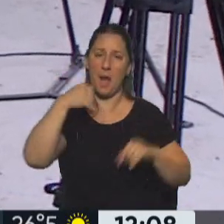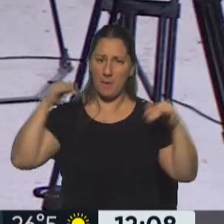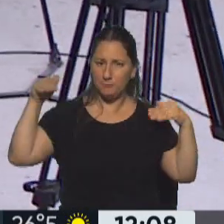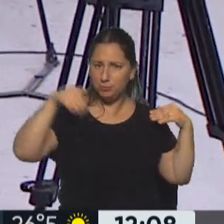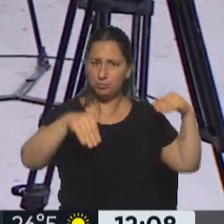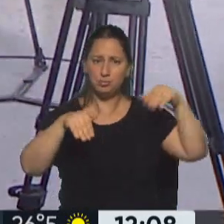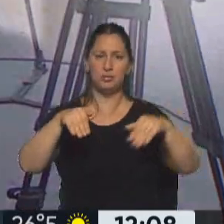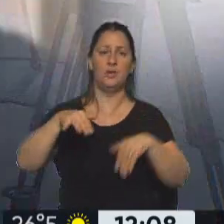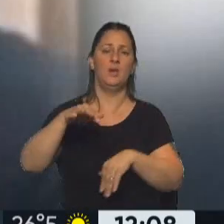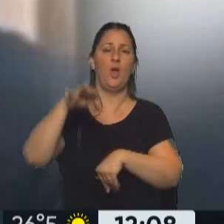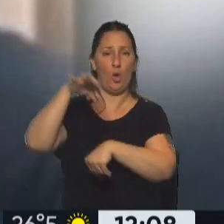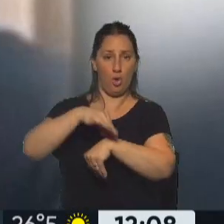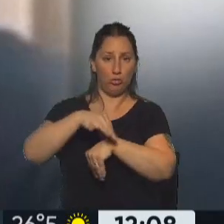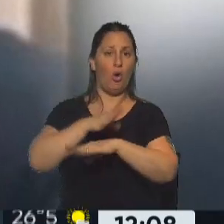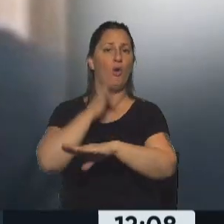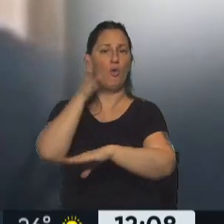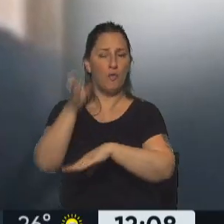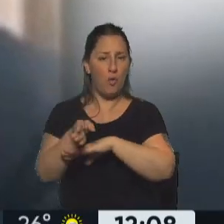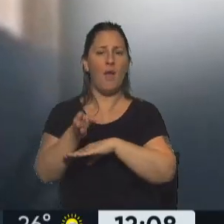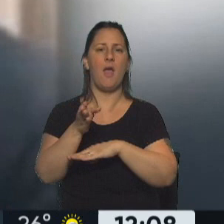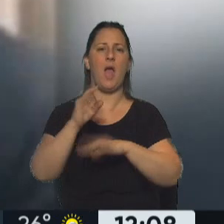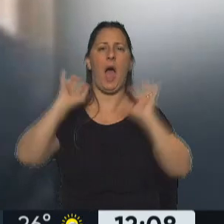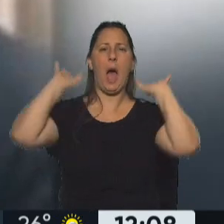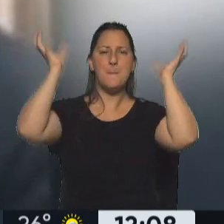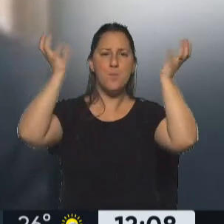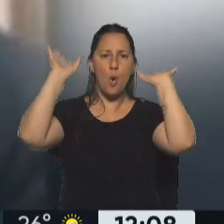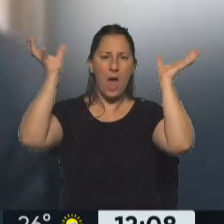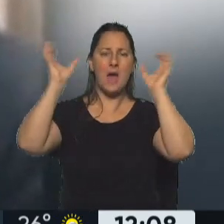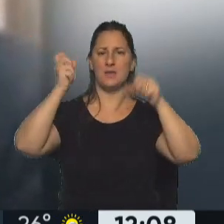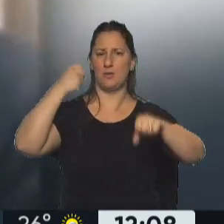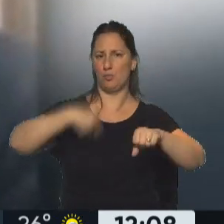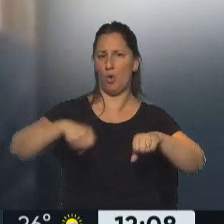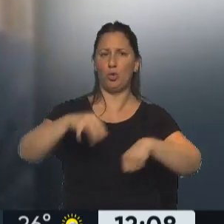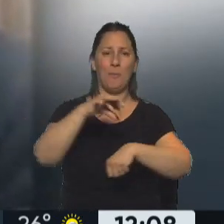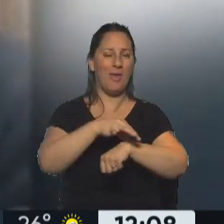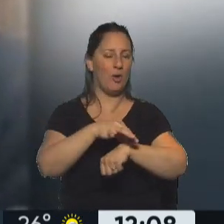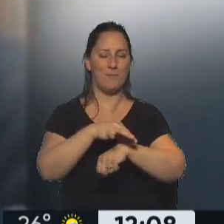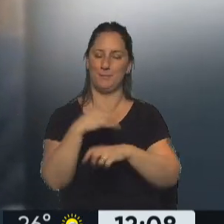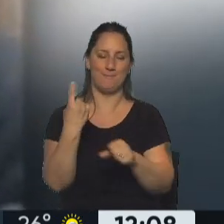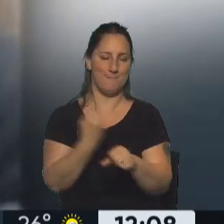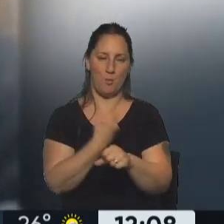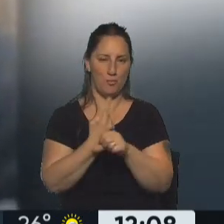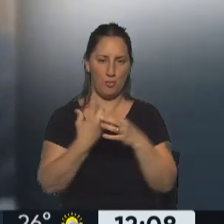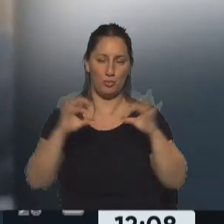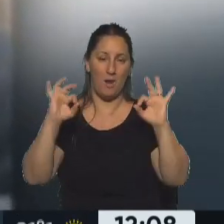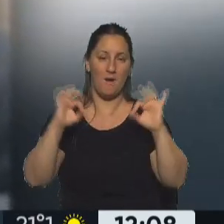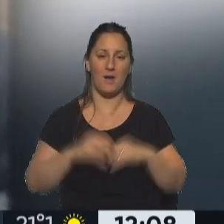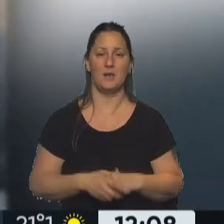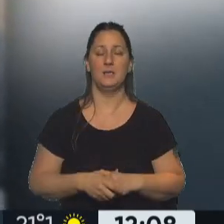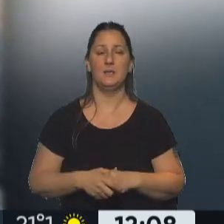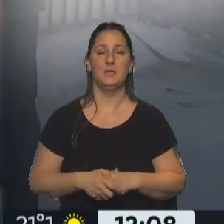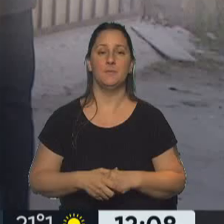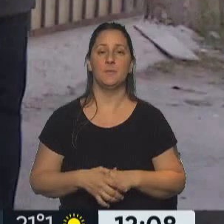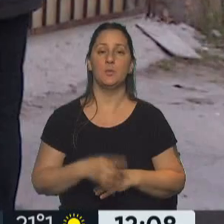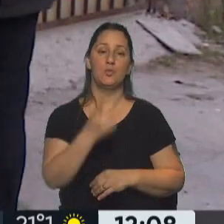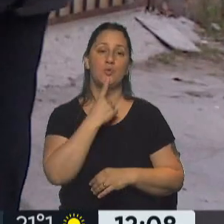El doctor Crescenti inclusive estuvo allí, inclusive con varias ambulancias y también con motos médicas, pero nada hubo que hacer. Una aventura de este joven